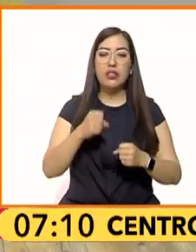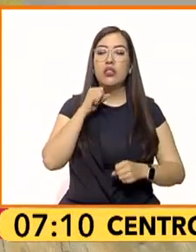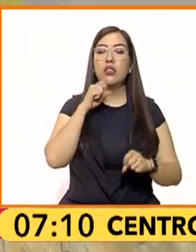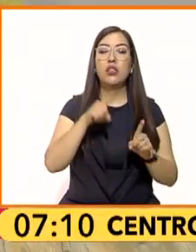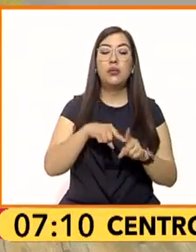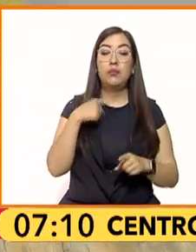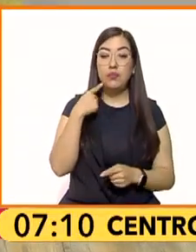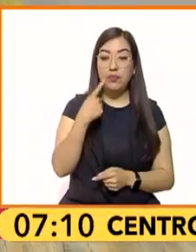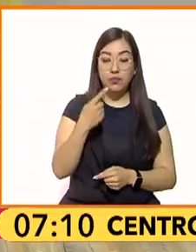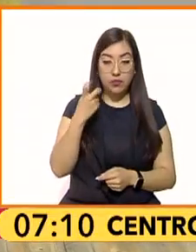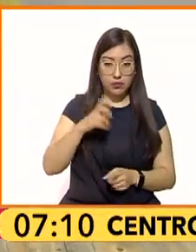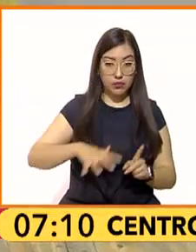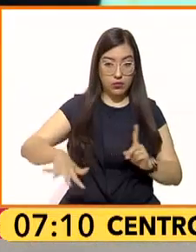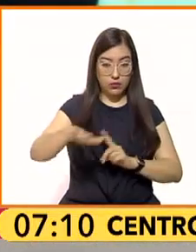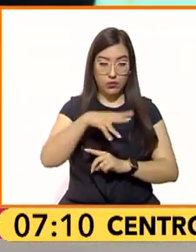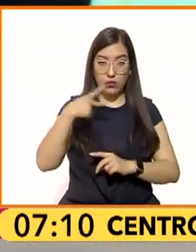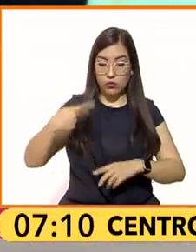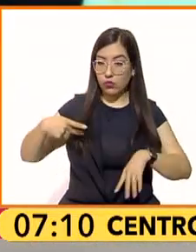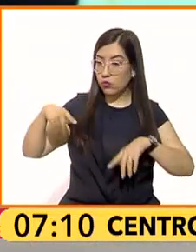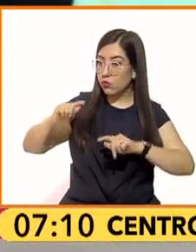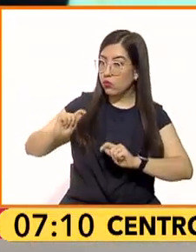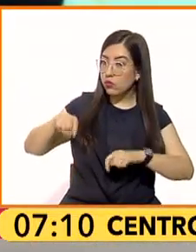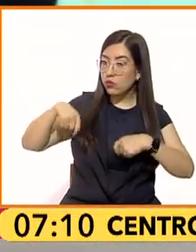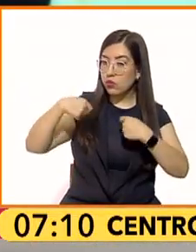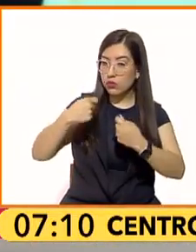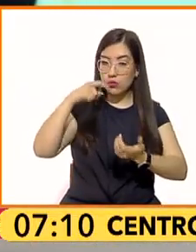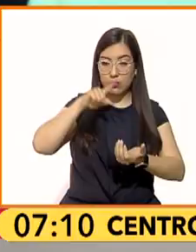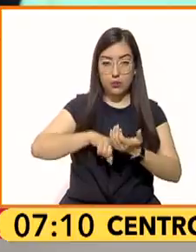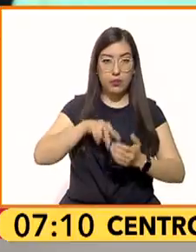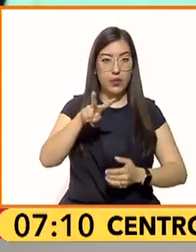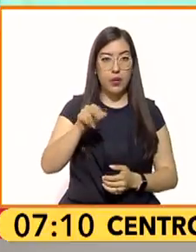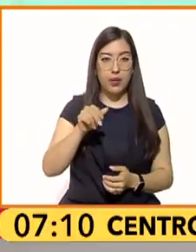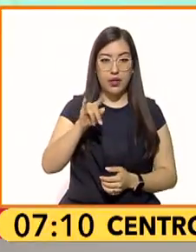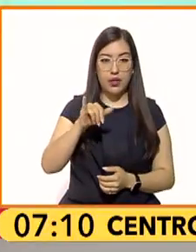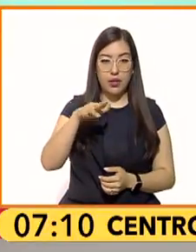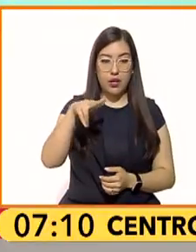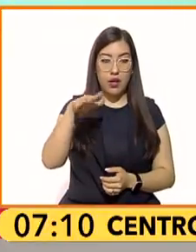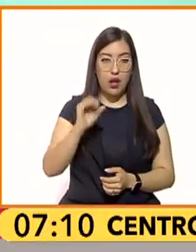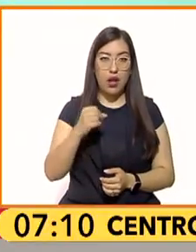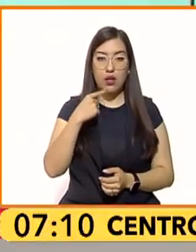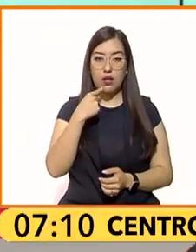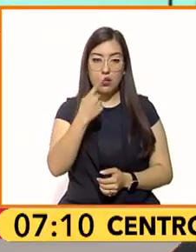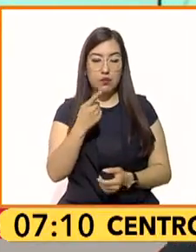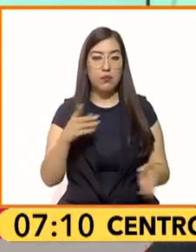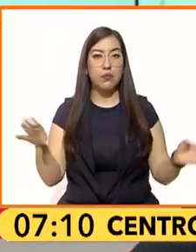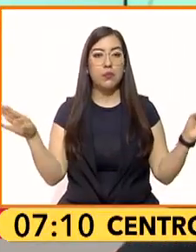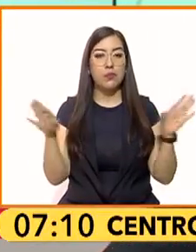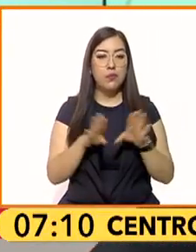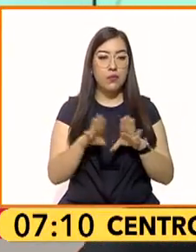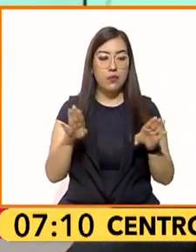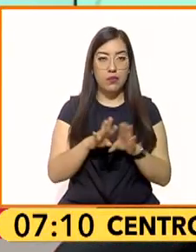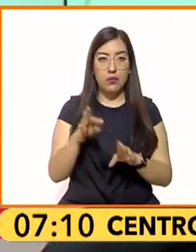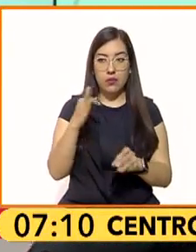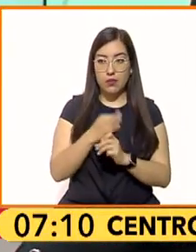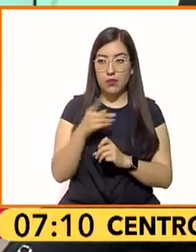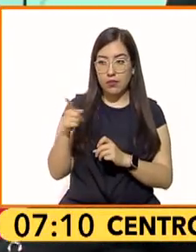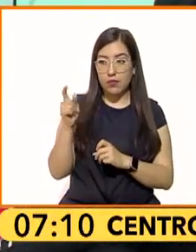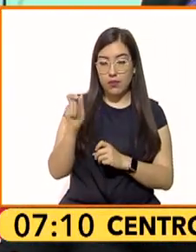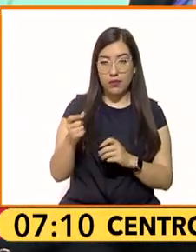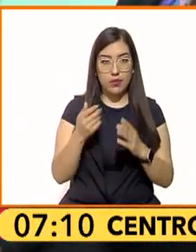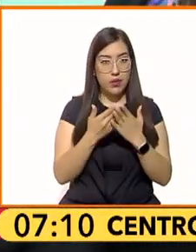que los sectores tradicionalistas en el Vaticano decían es que están abriendo a